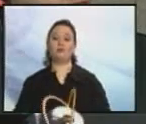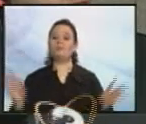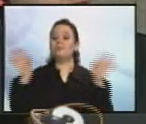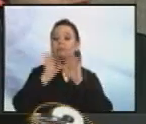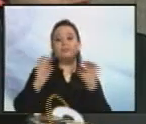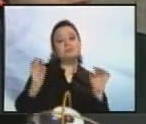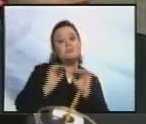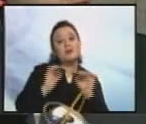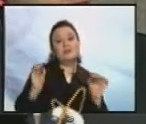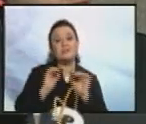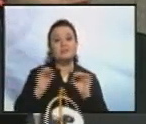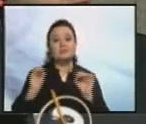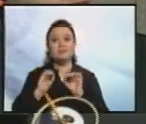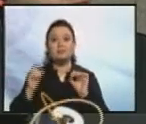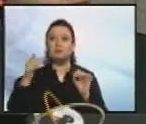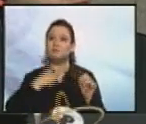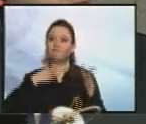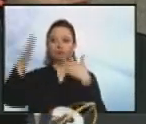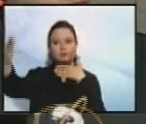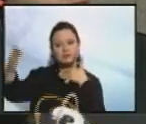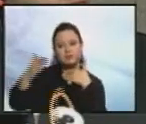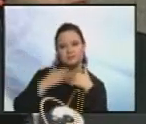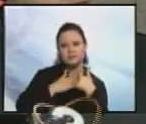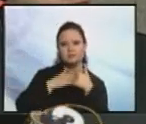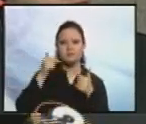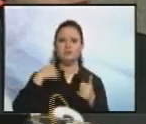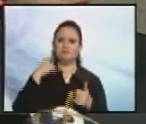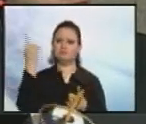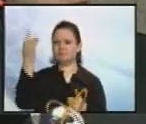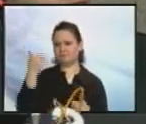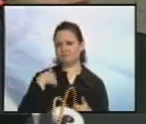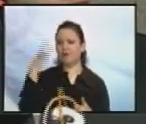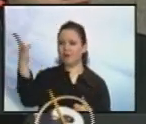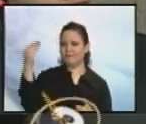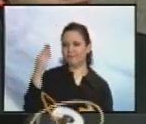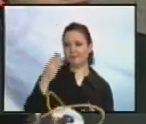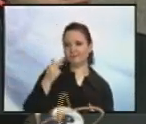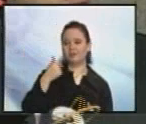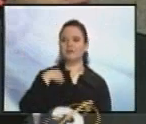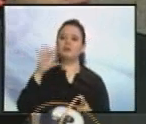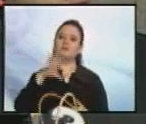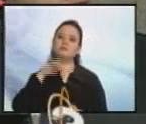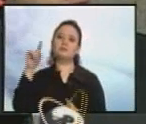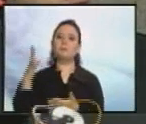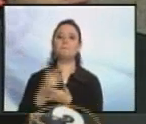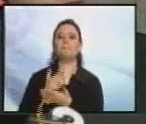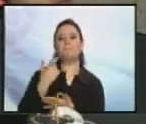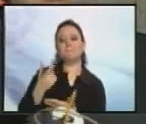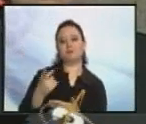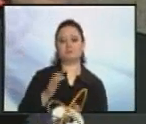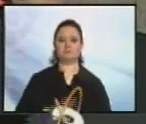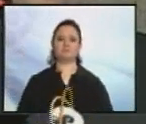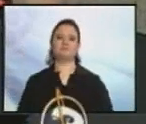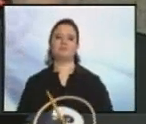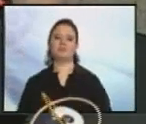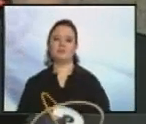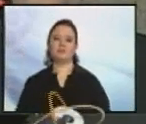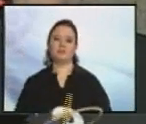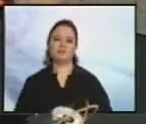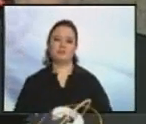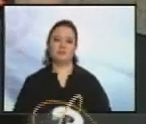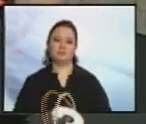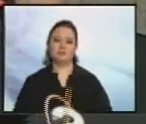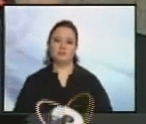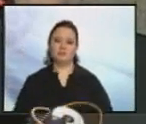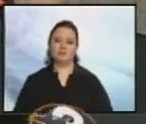Nadie se me acercó a proponerme el fraude a mi conciencia.